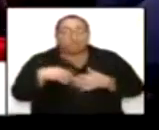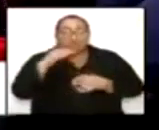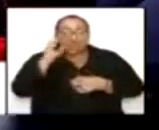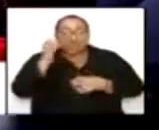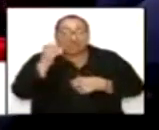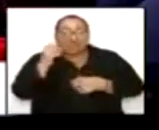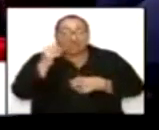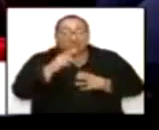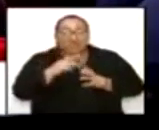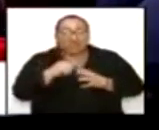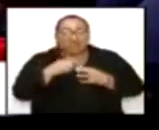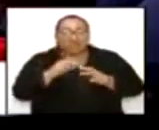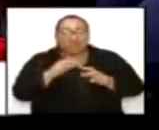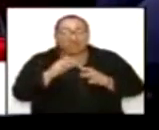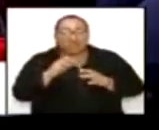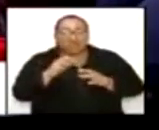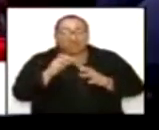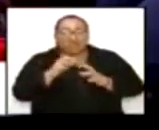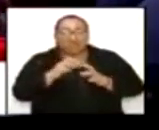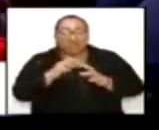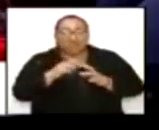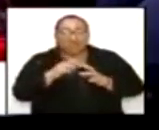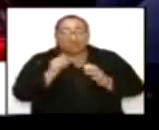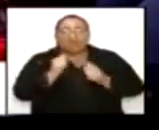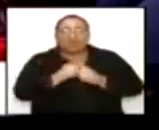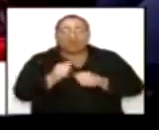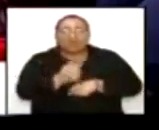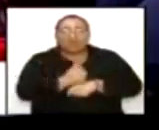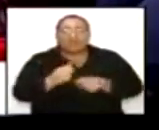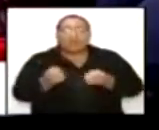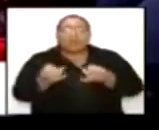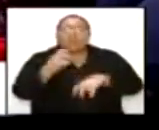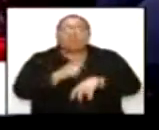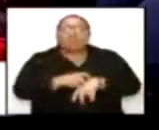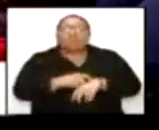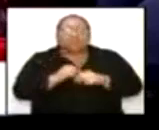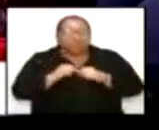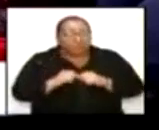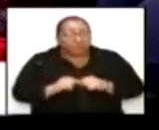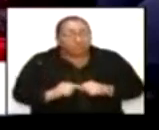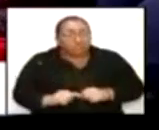un registro público de agresores sexuales. ¿Y cuánto tiempo